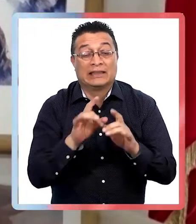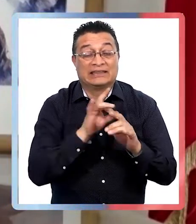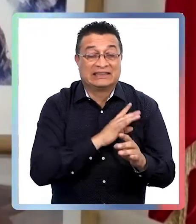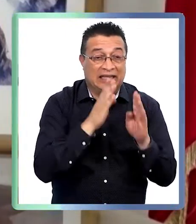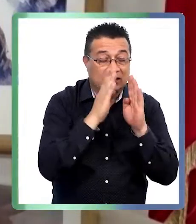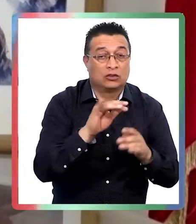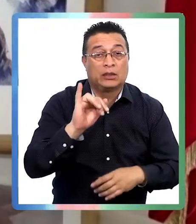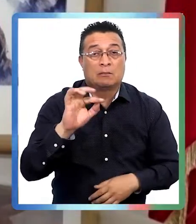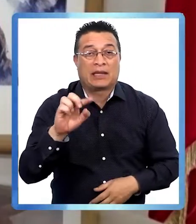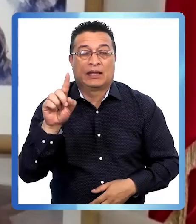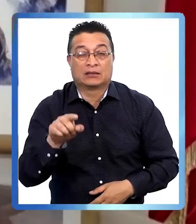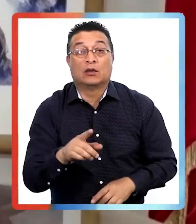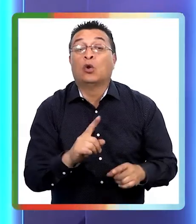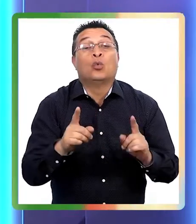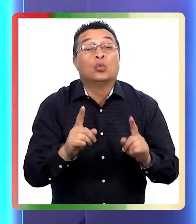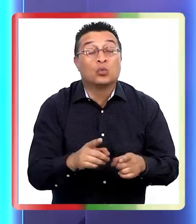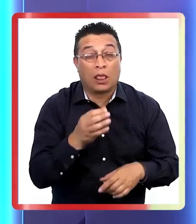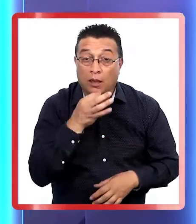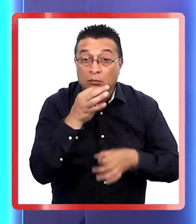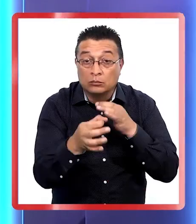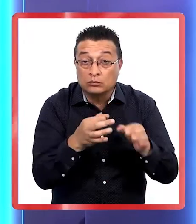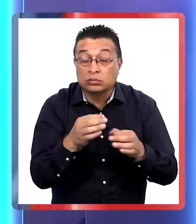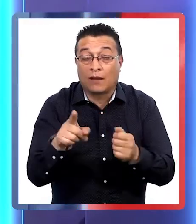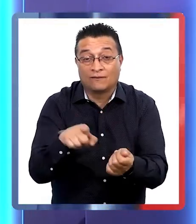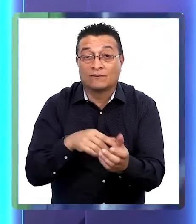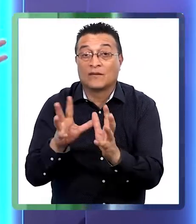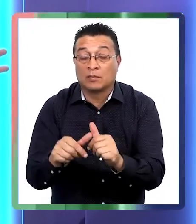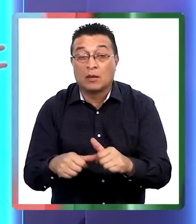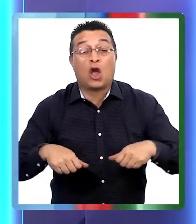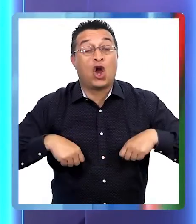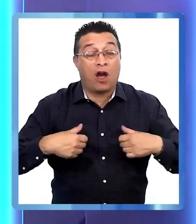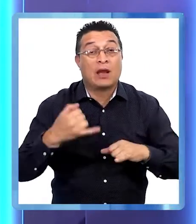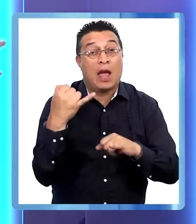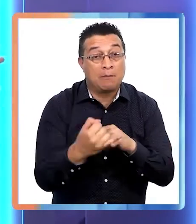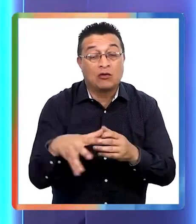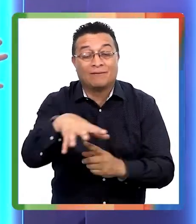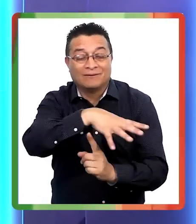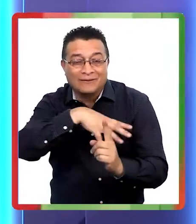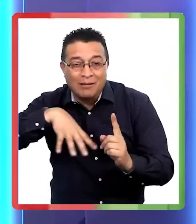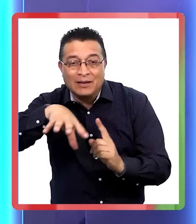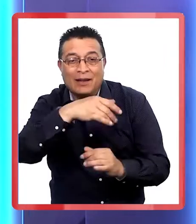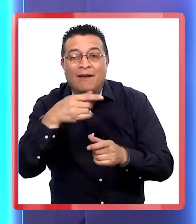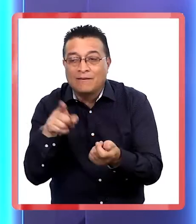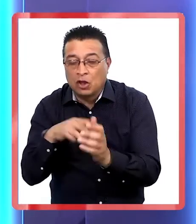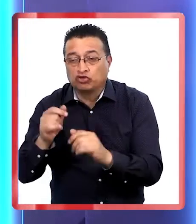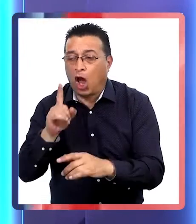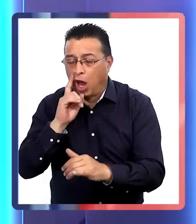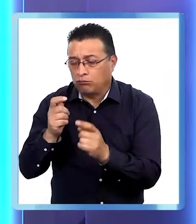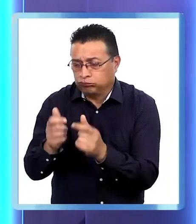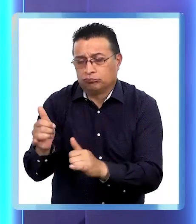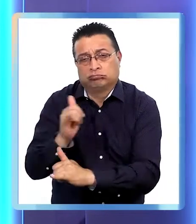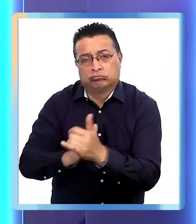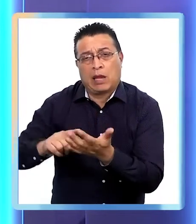de los sitios de Chile Atiende y el IPS. Y de todas maneras la recomendación es a los familiares, a los más jóvenes, a los amigos, al círculo cercano, aquellos que sí